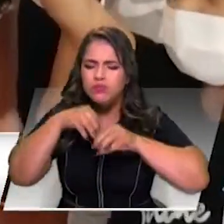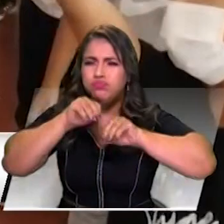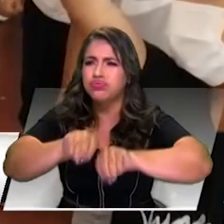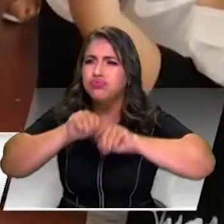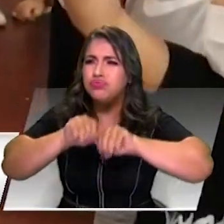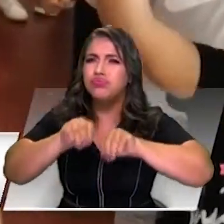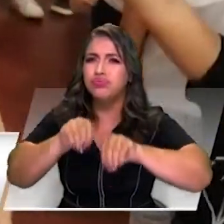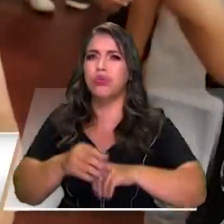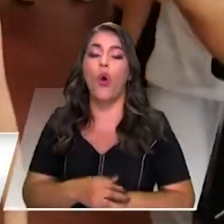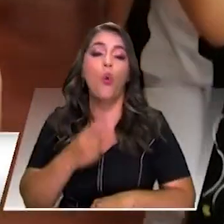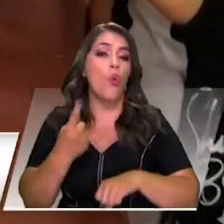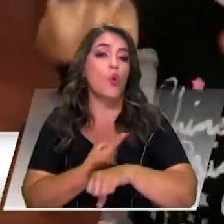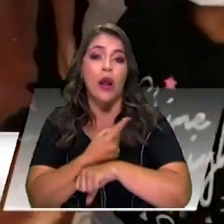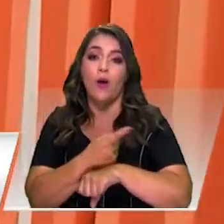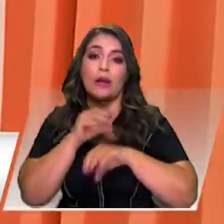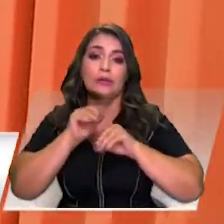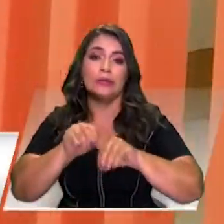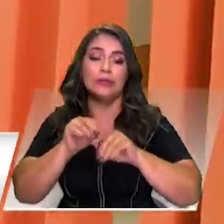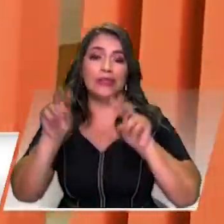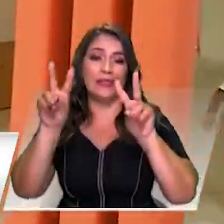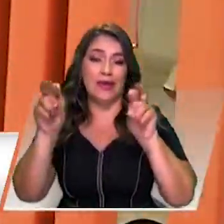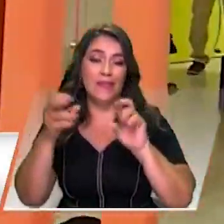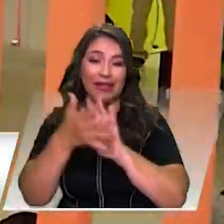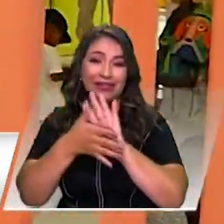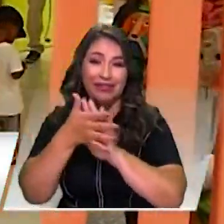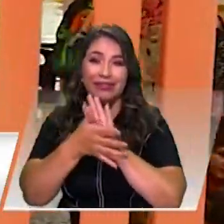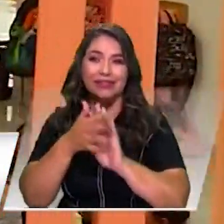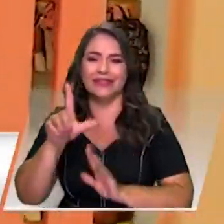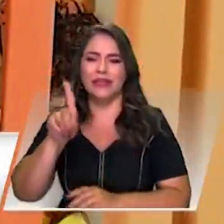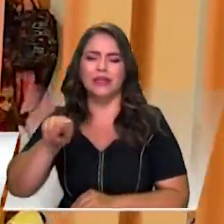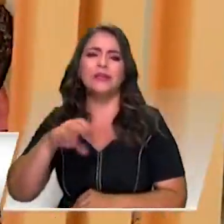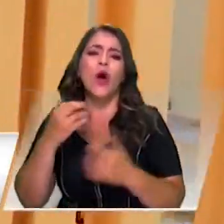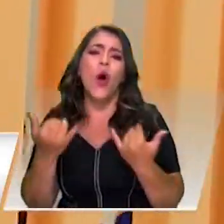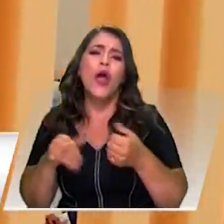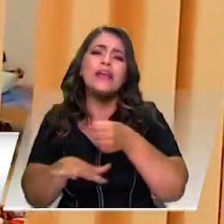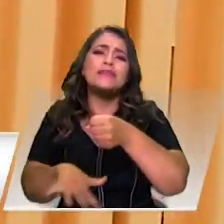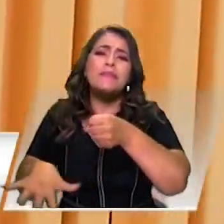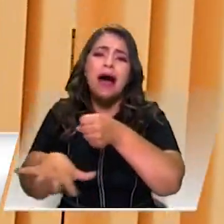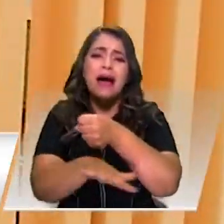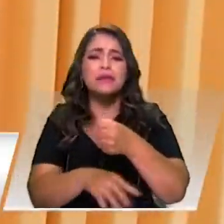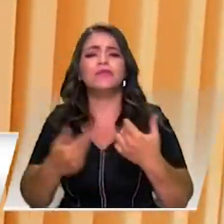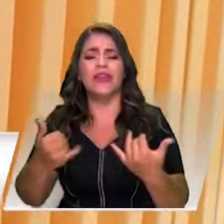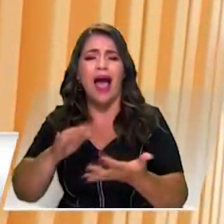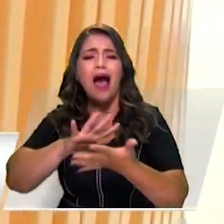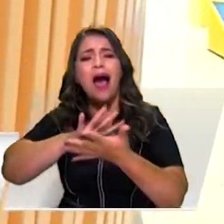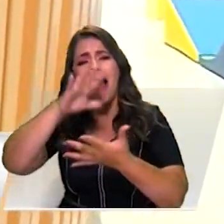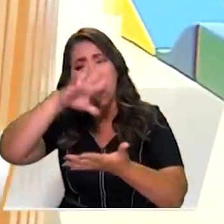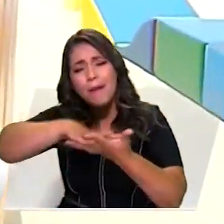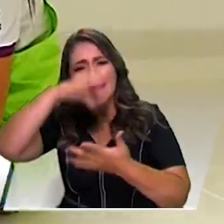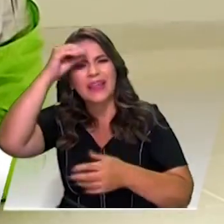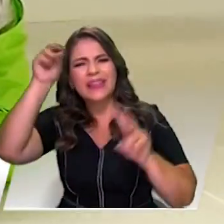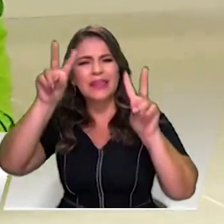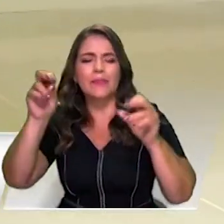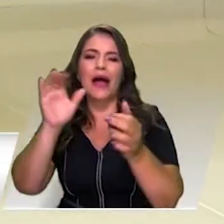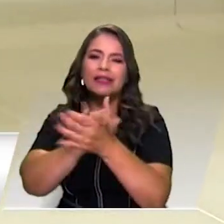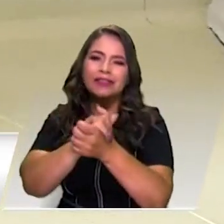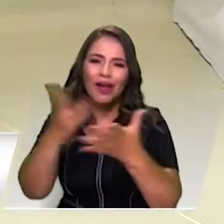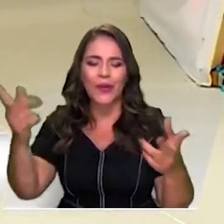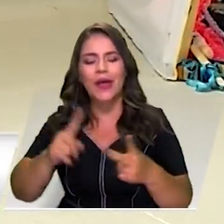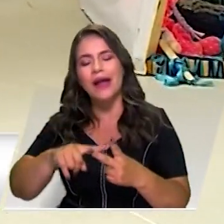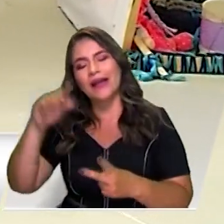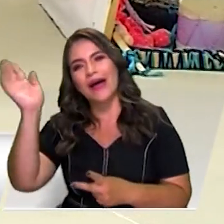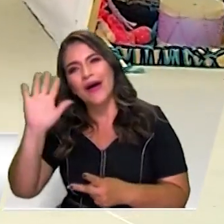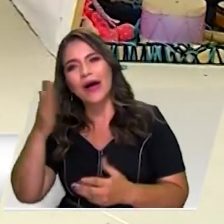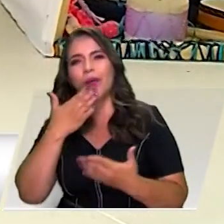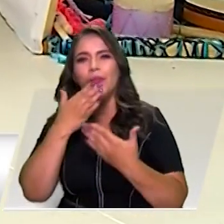durante una hora y en la actualidad se encuentran en el nivel más básico en el que han aprendido a saludar despedirse dar los buenos días dar las